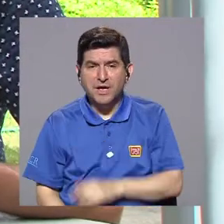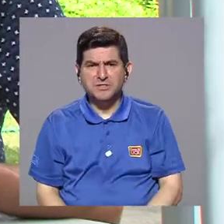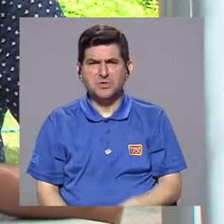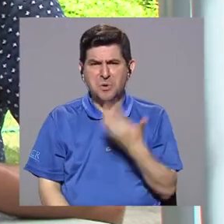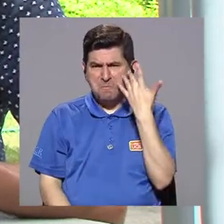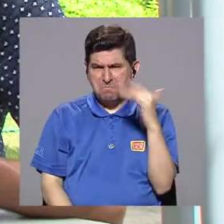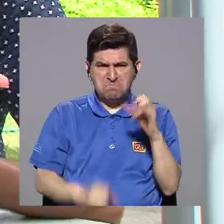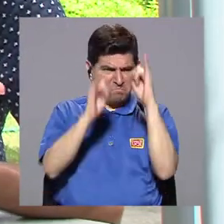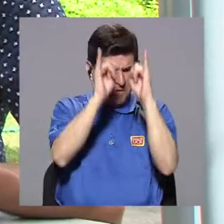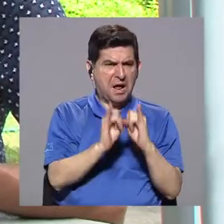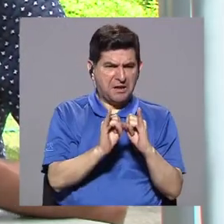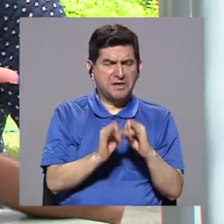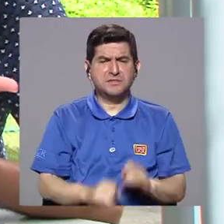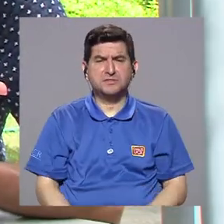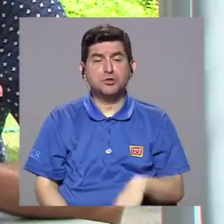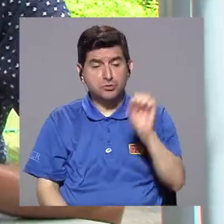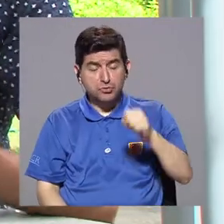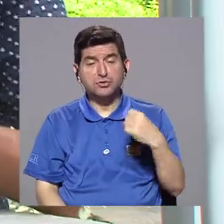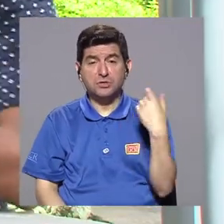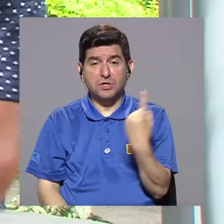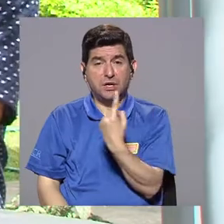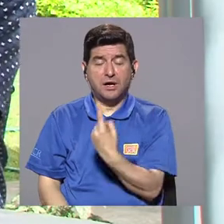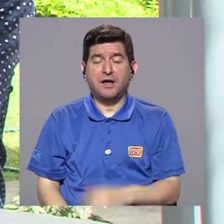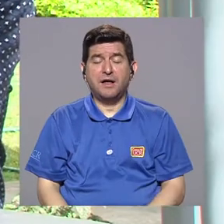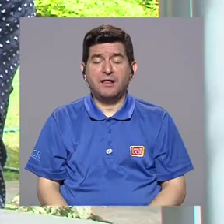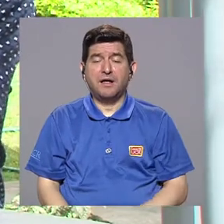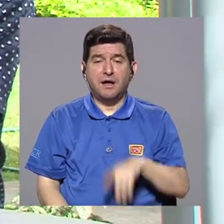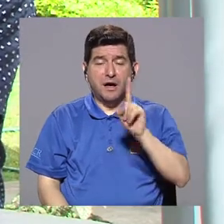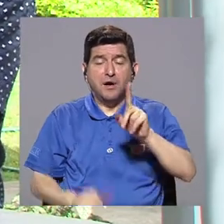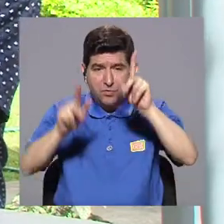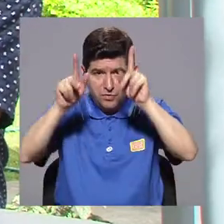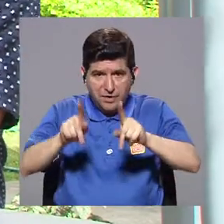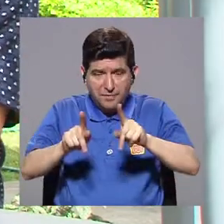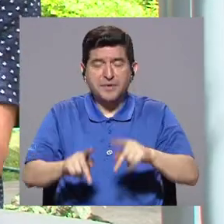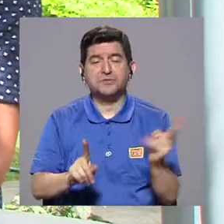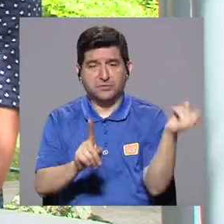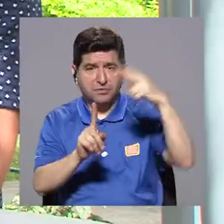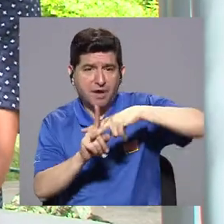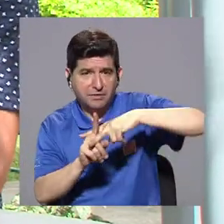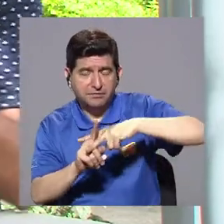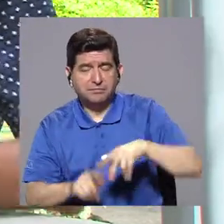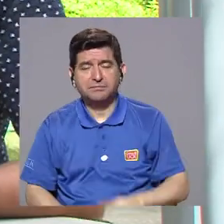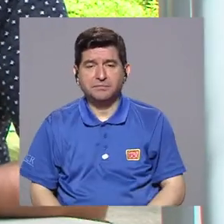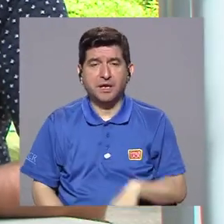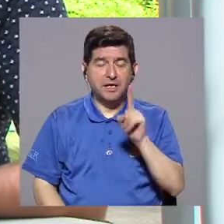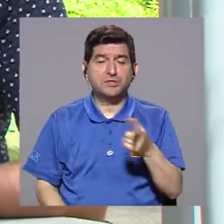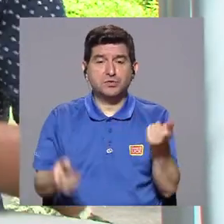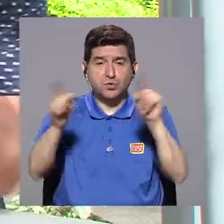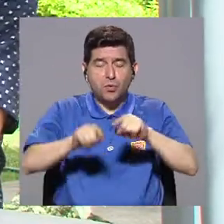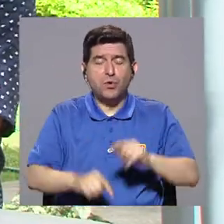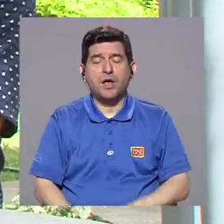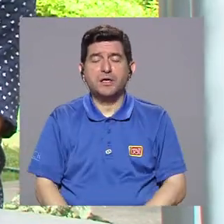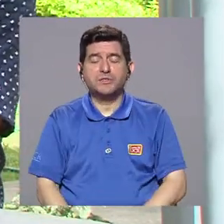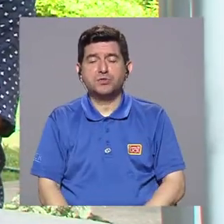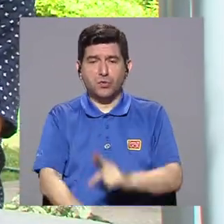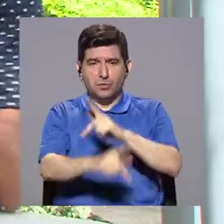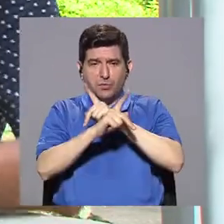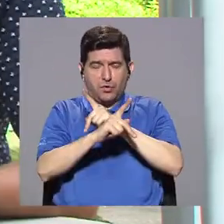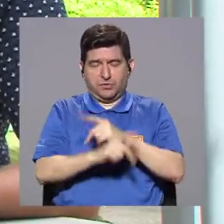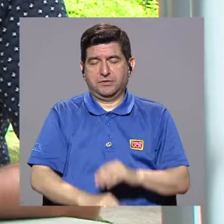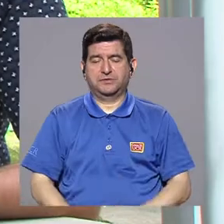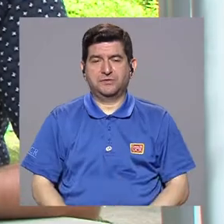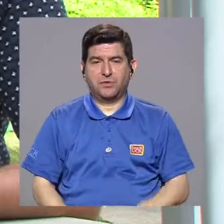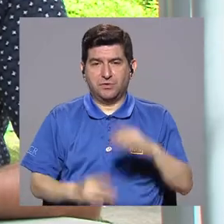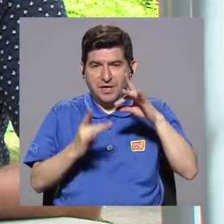vacunación suena como un hecho individual porque lo es. O sea, cada vacuna aplicada es un hecho que se hace en una sola persona, ¿no? Un hecho preventivo de